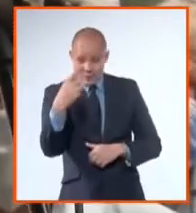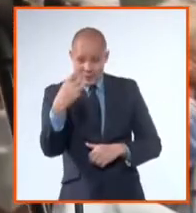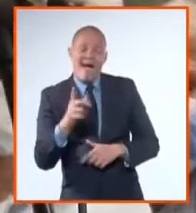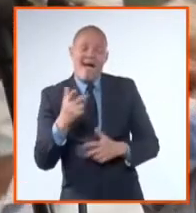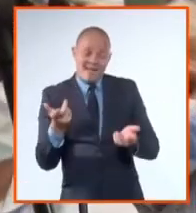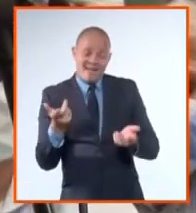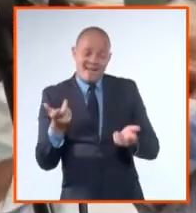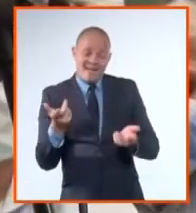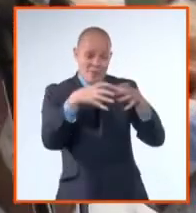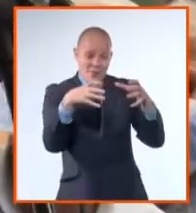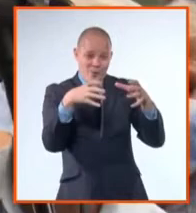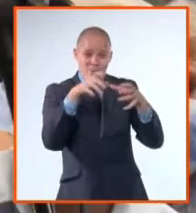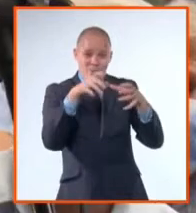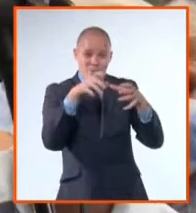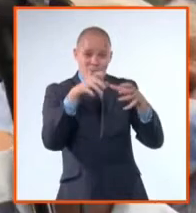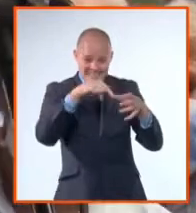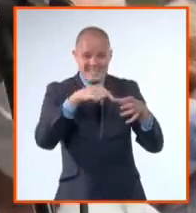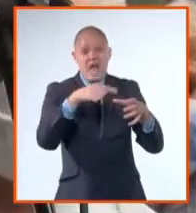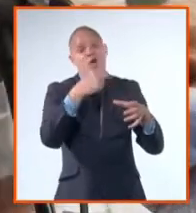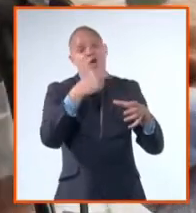Científico, hace 7 años.